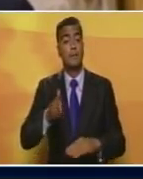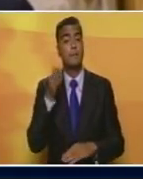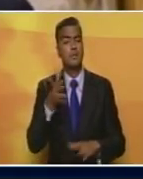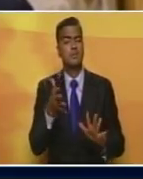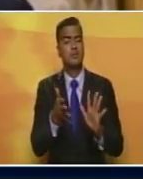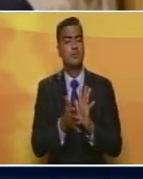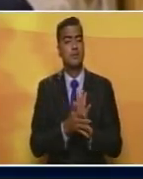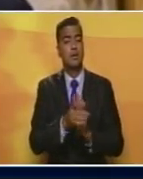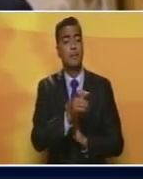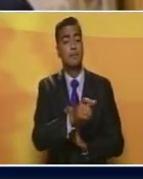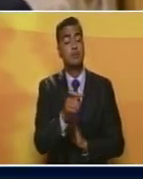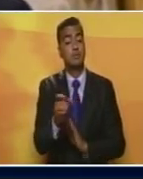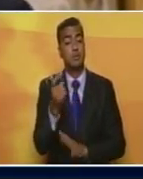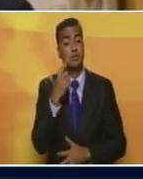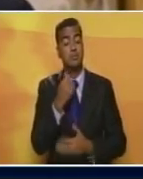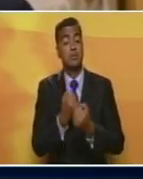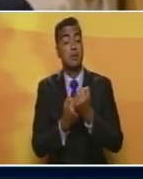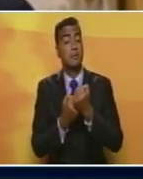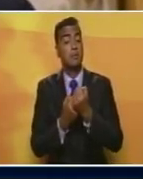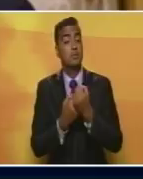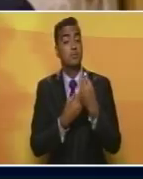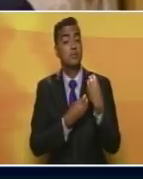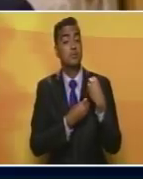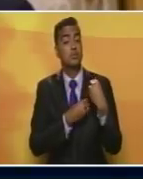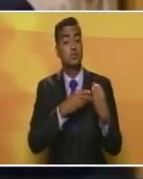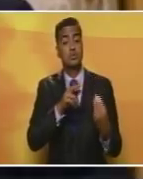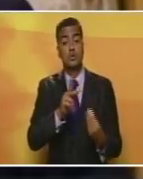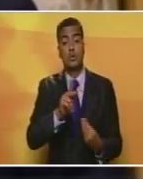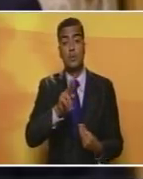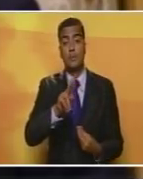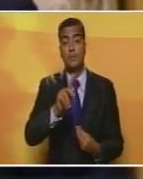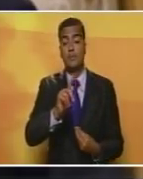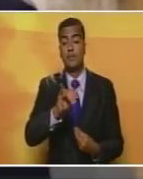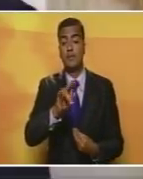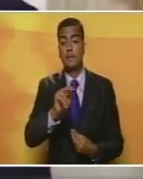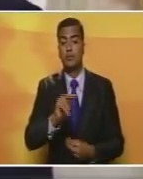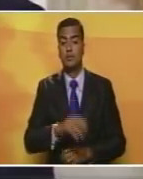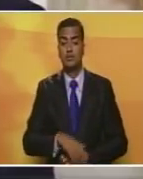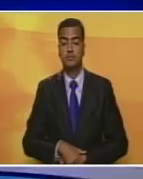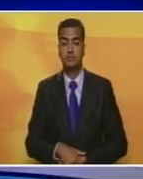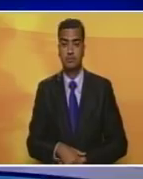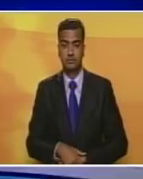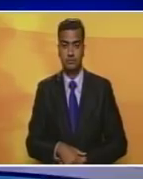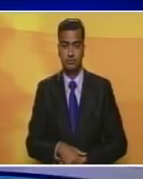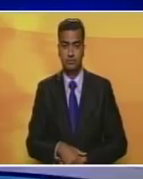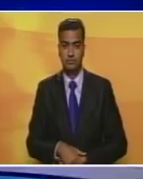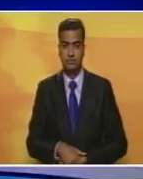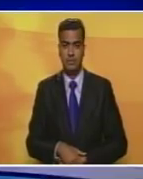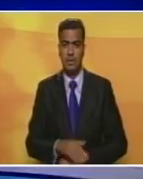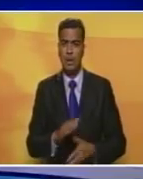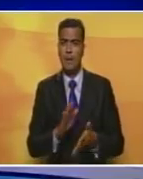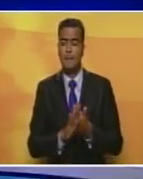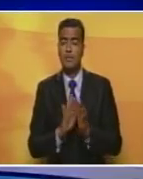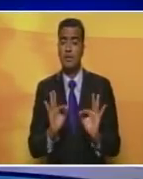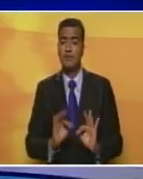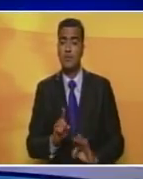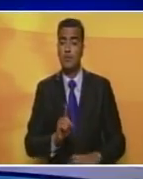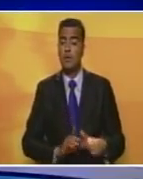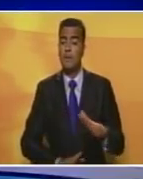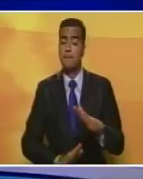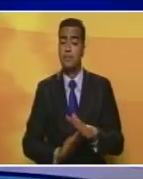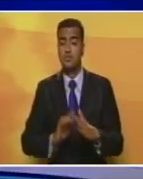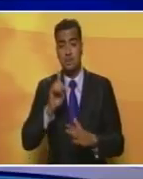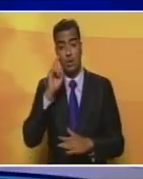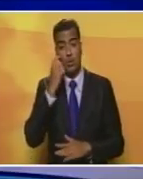Finalizamos en Estados Unidos, donde el secretario del Tesoro, Steven Mnuchin, afirmó que el gobierno impondrá más sanciones contra Rusia en